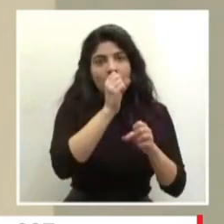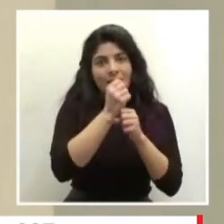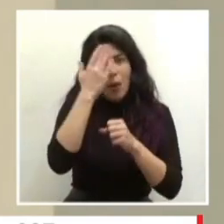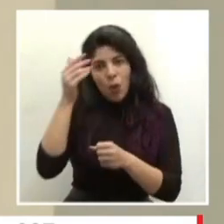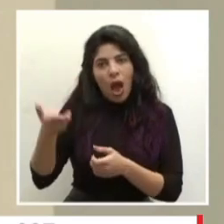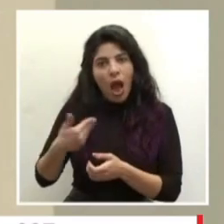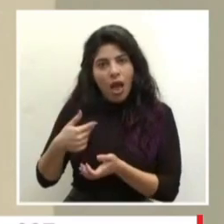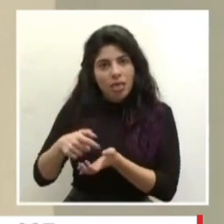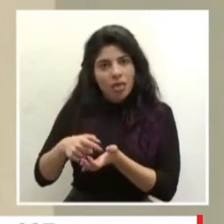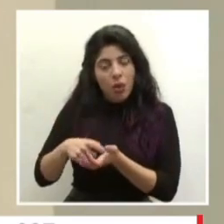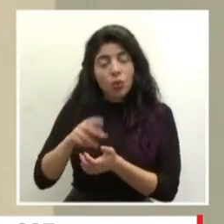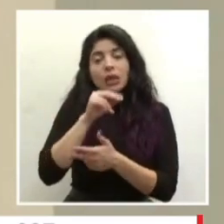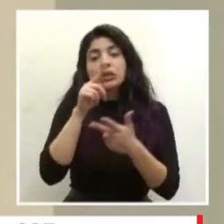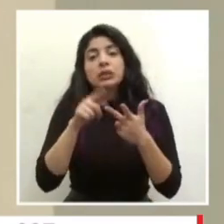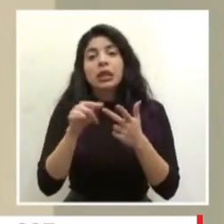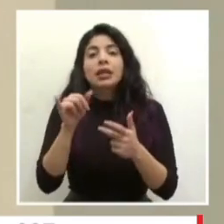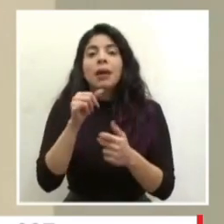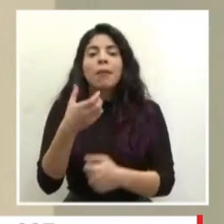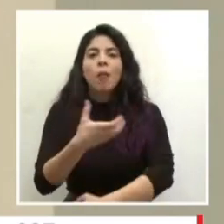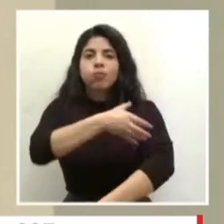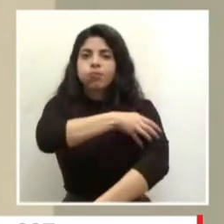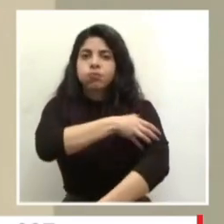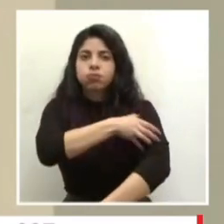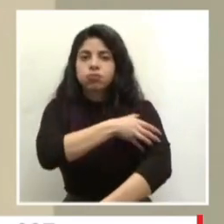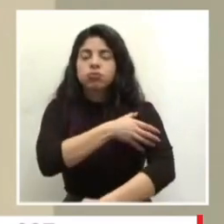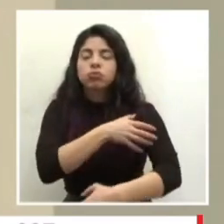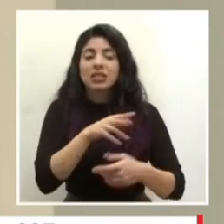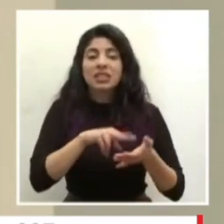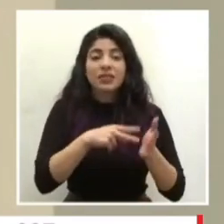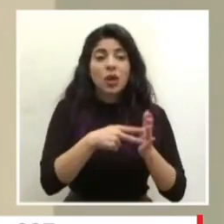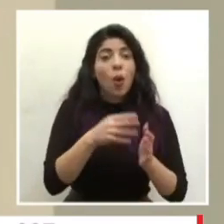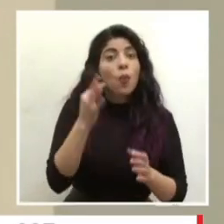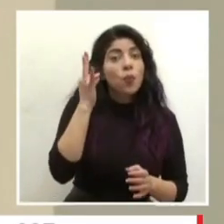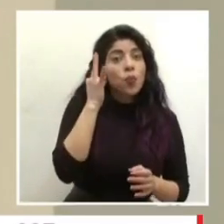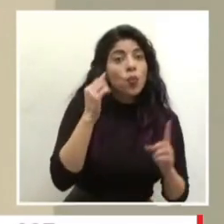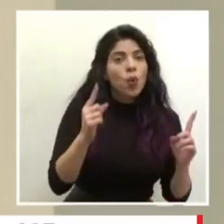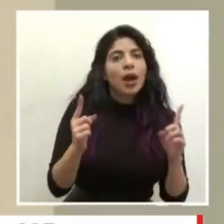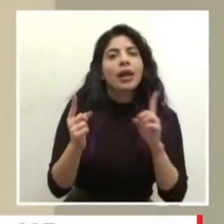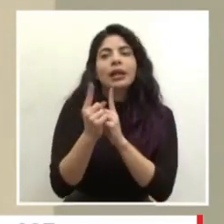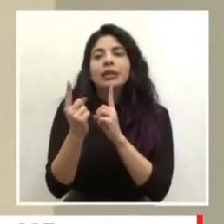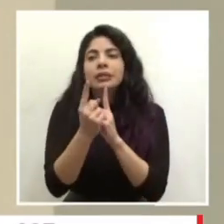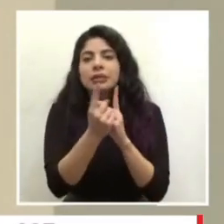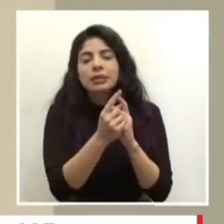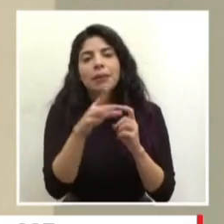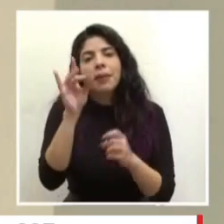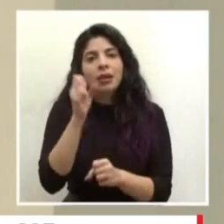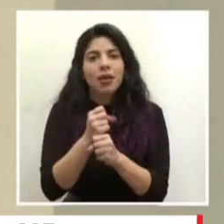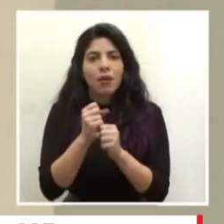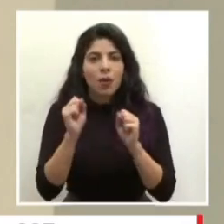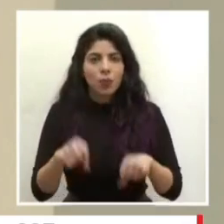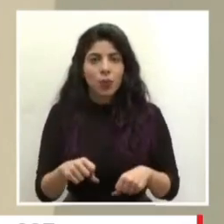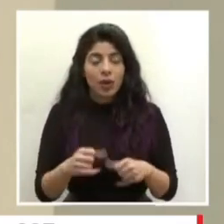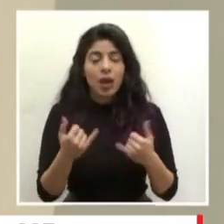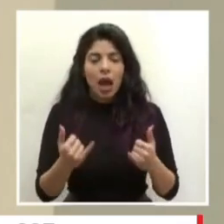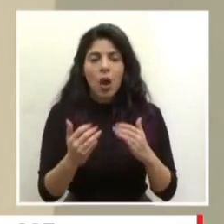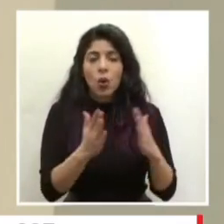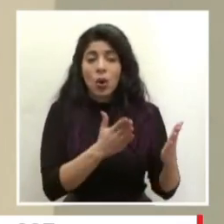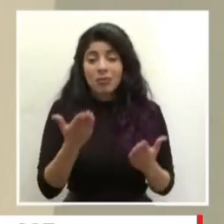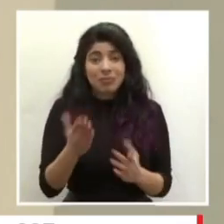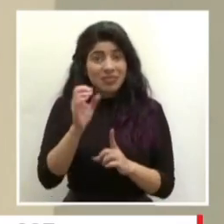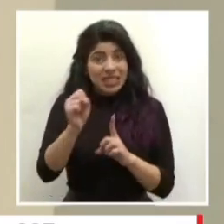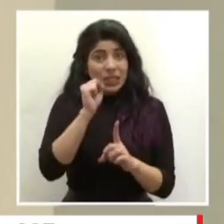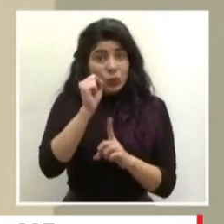y también por supuesto hay temas de empoderamiento que hacen y acercan a las mujeres al mercado de trabajo. Ahora bien, en esta circunstancia